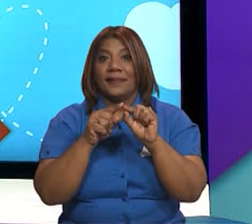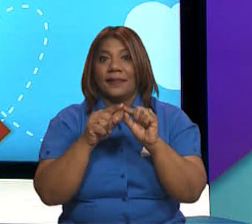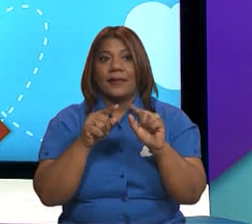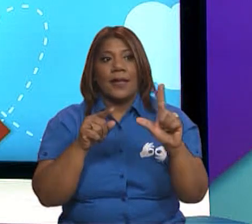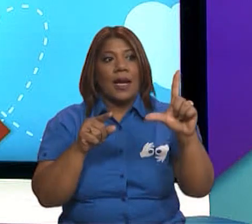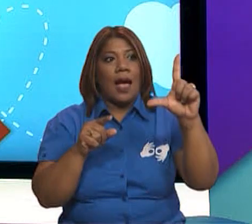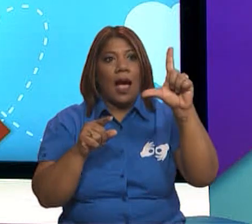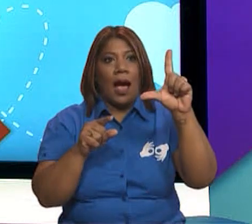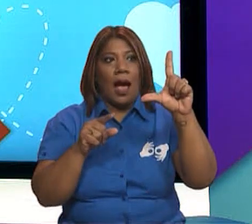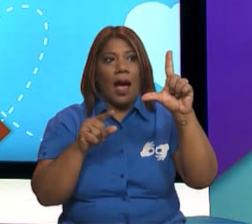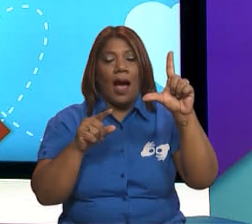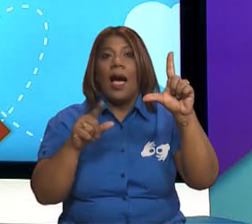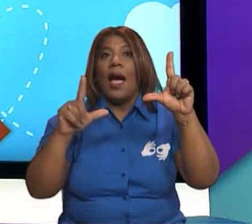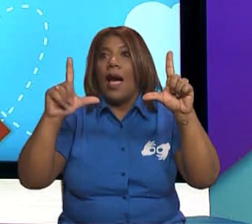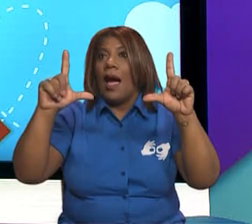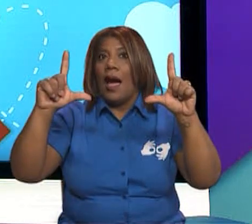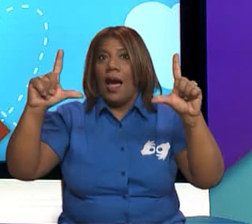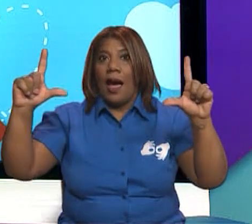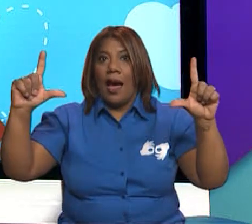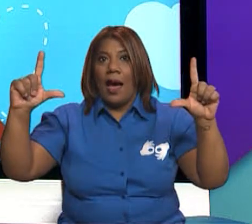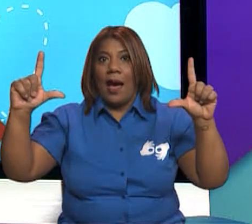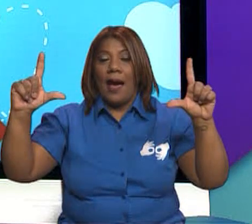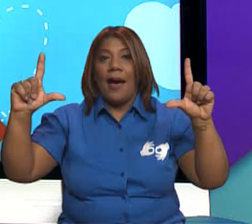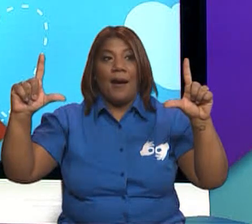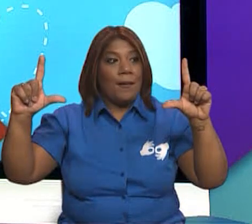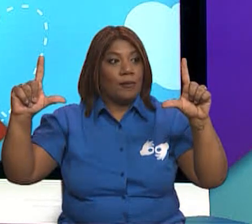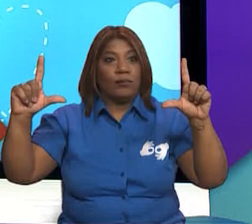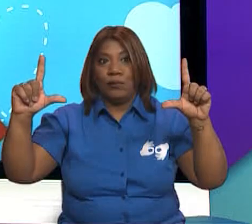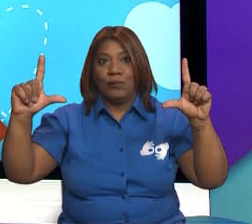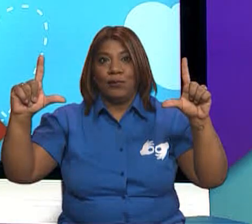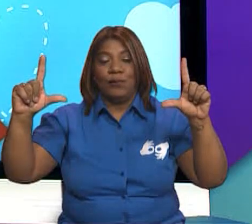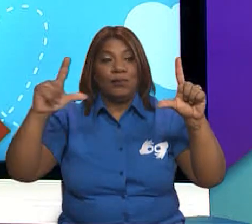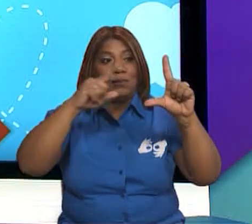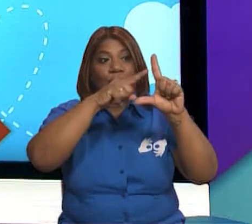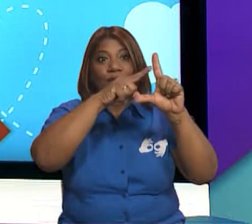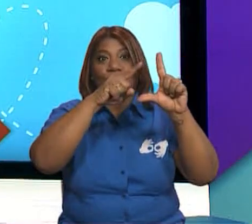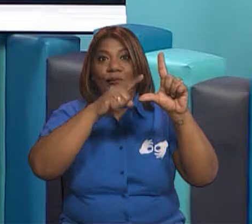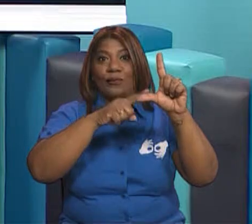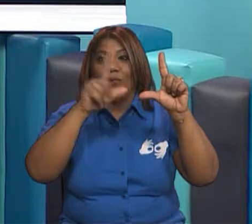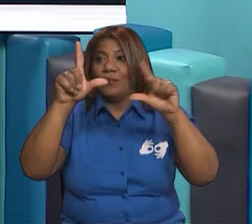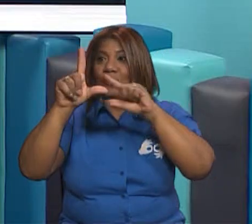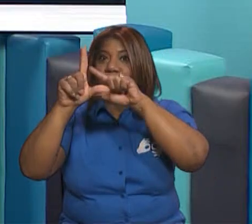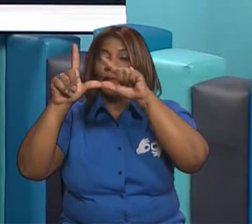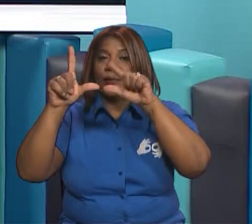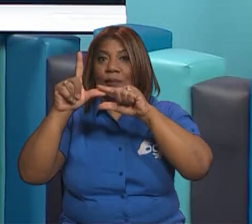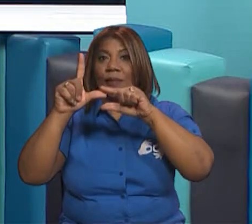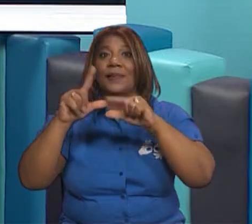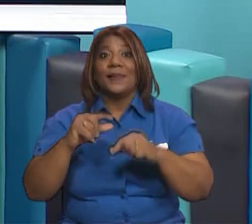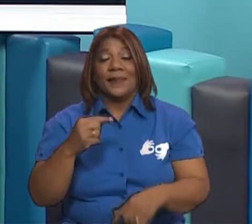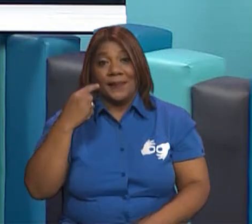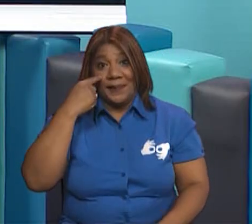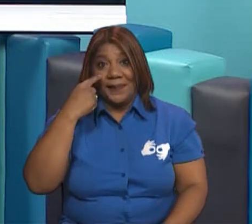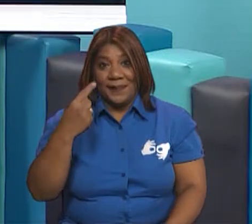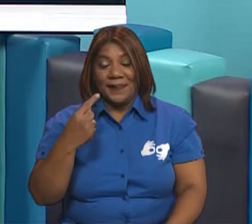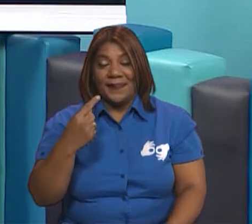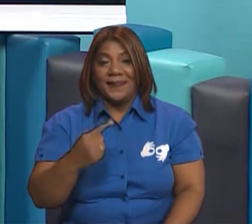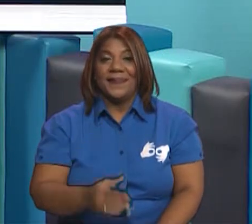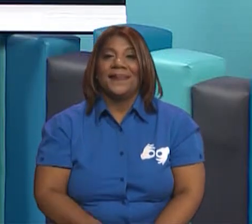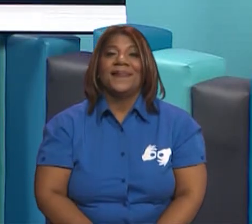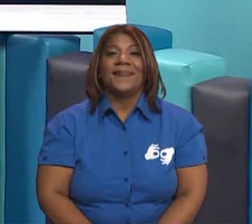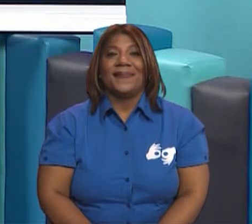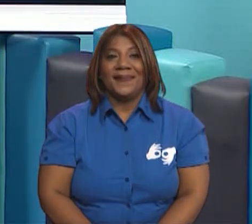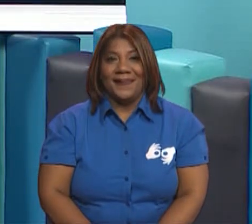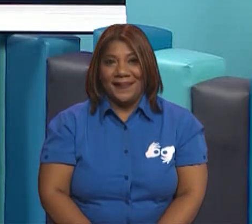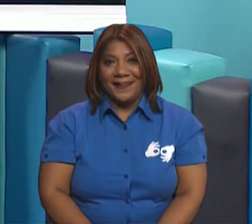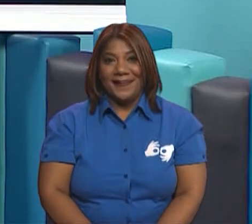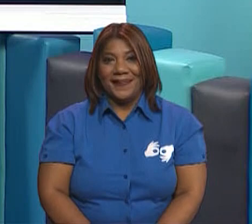medida, mientras que el rectángulo tiene igual medida solo sus lados opuestos. ¿Sí? Muy bien, con esto